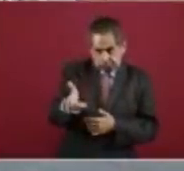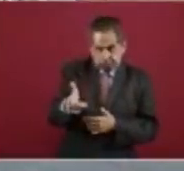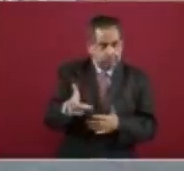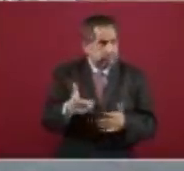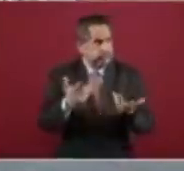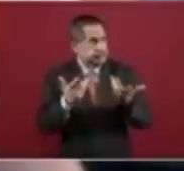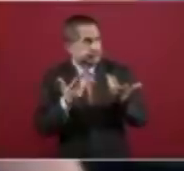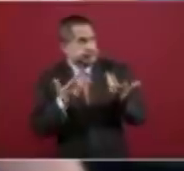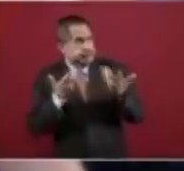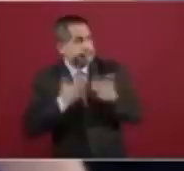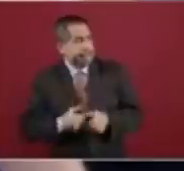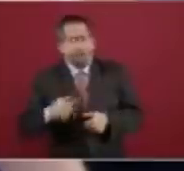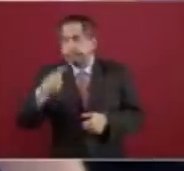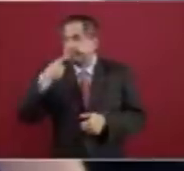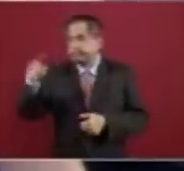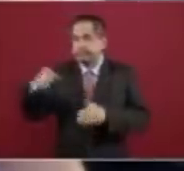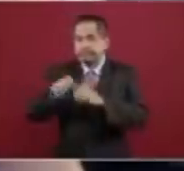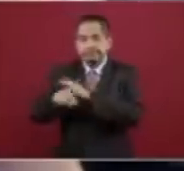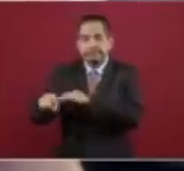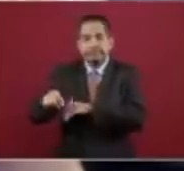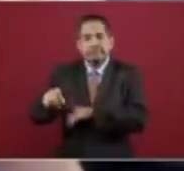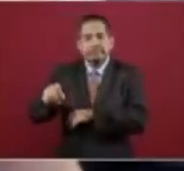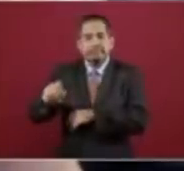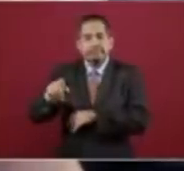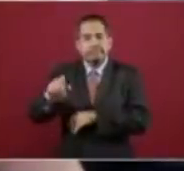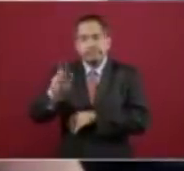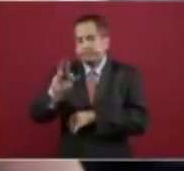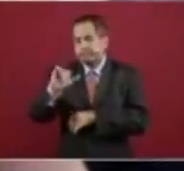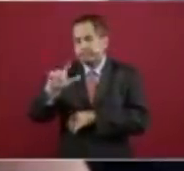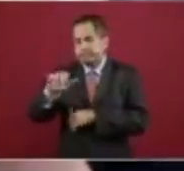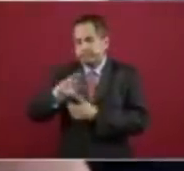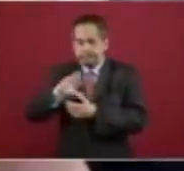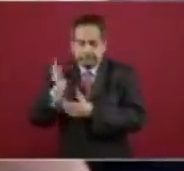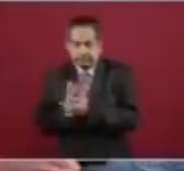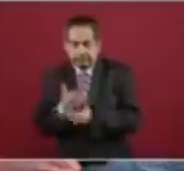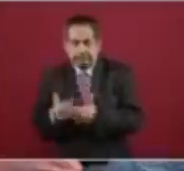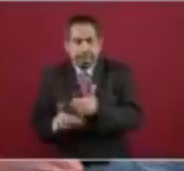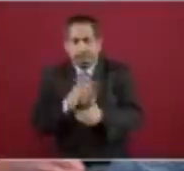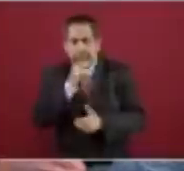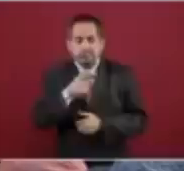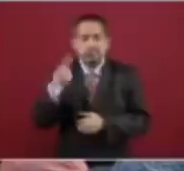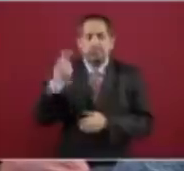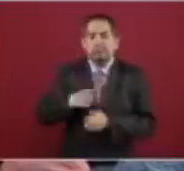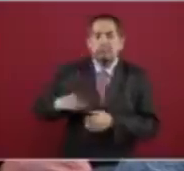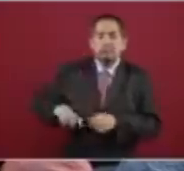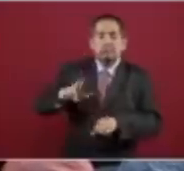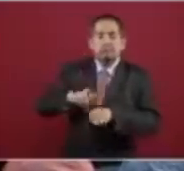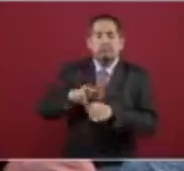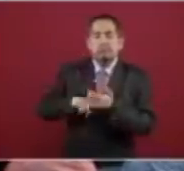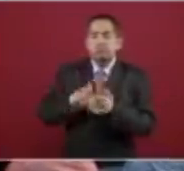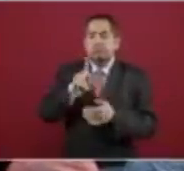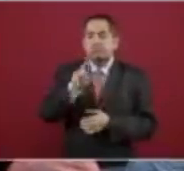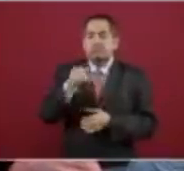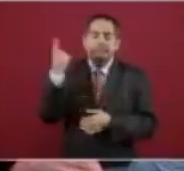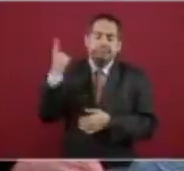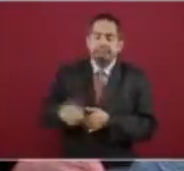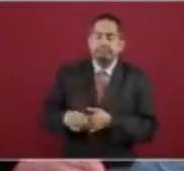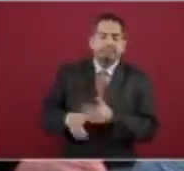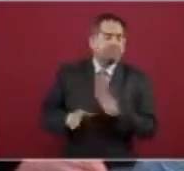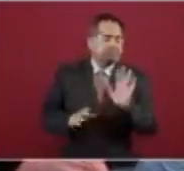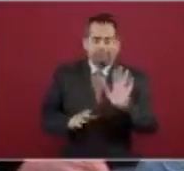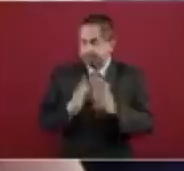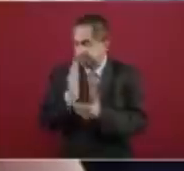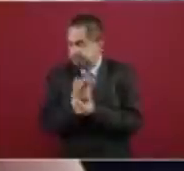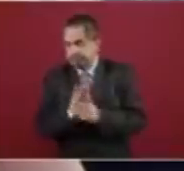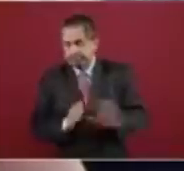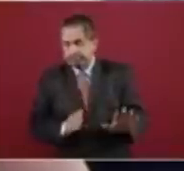denunció en la Fiscalía General del Estado, expediente que no avanza por instrucciones del gobernador del PRI, Quirino Ordaz, y denuncia también en los